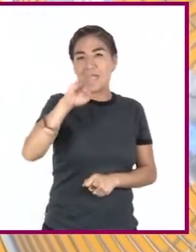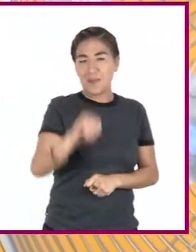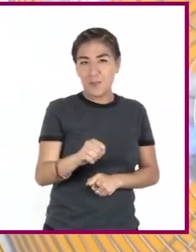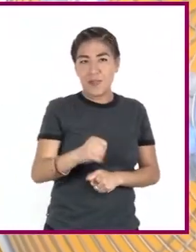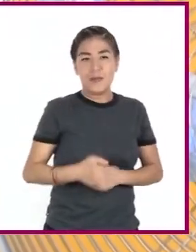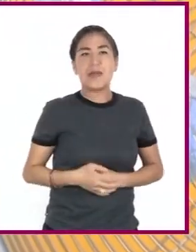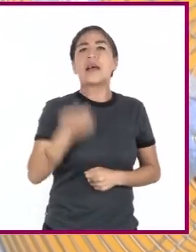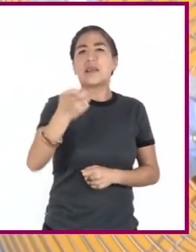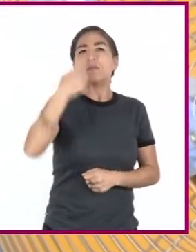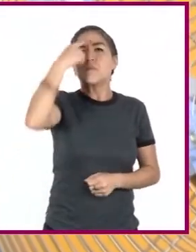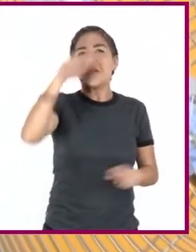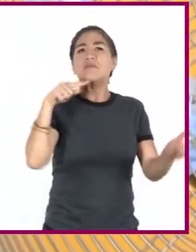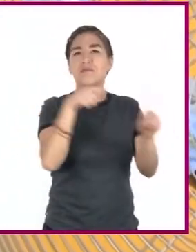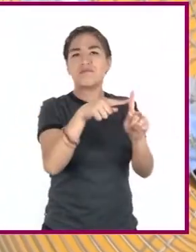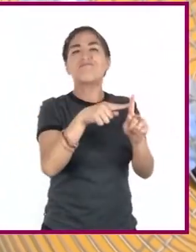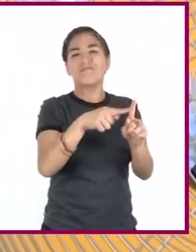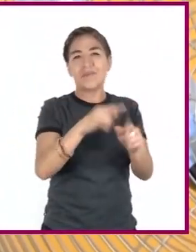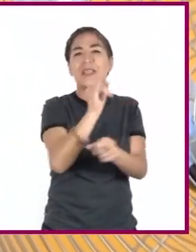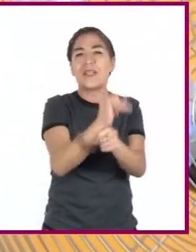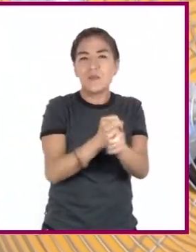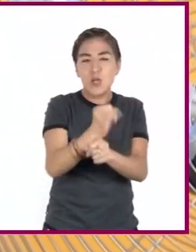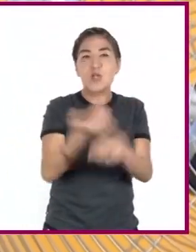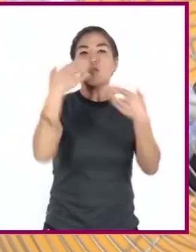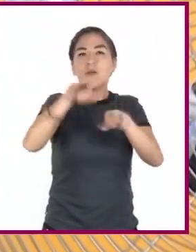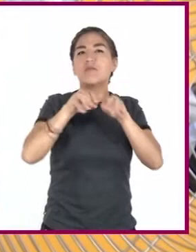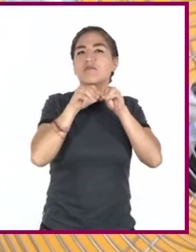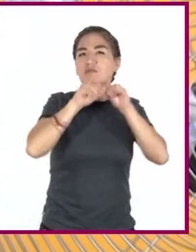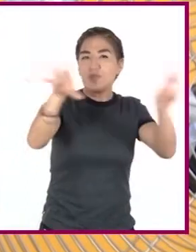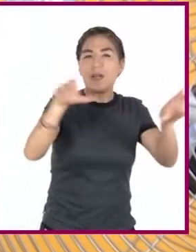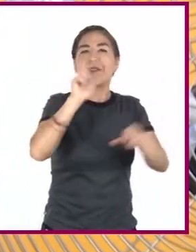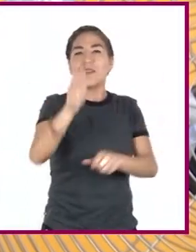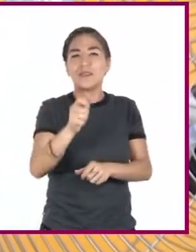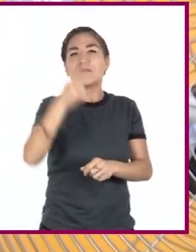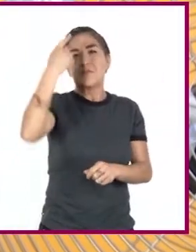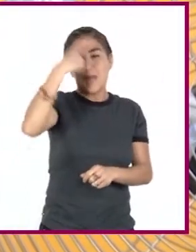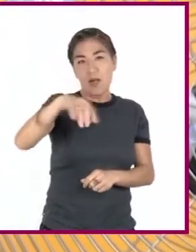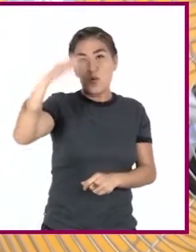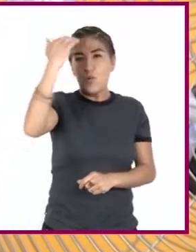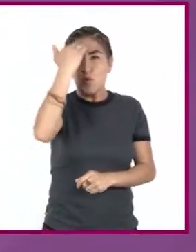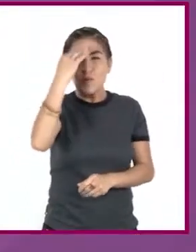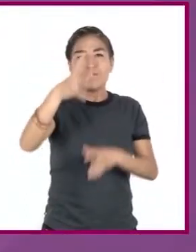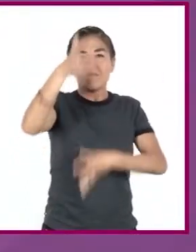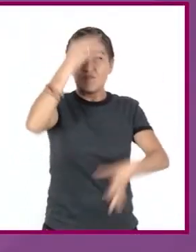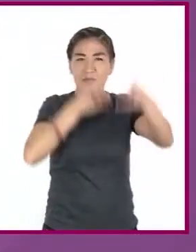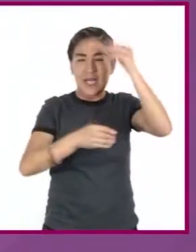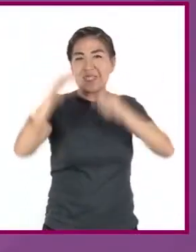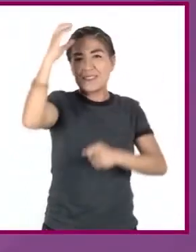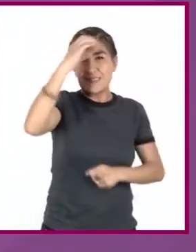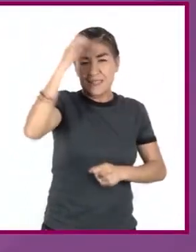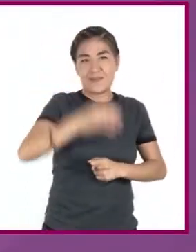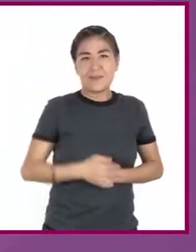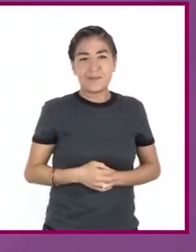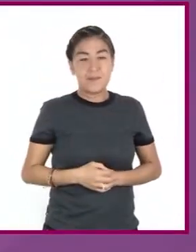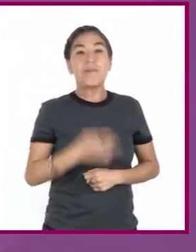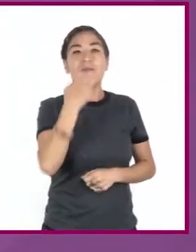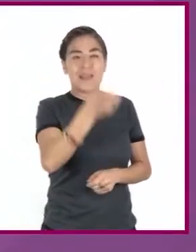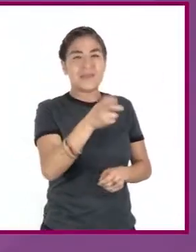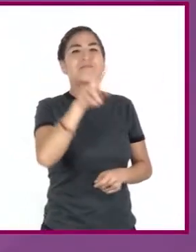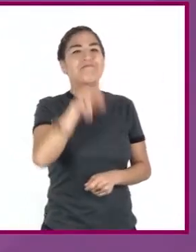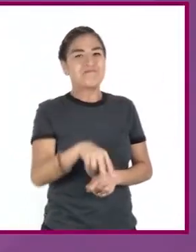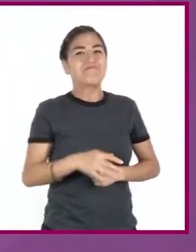1799, dedicada a la investigación y a la divulgación del conocimiento científico. Así